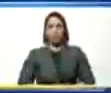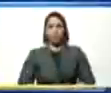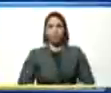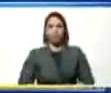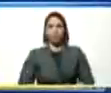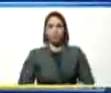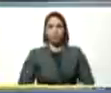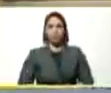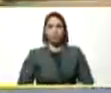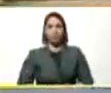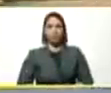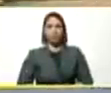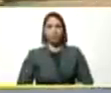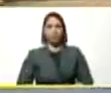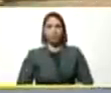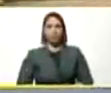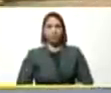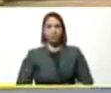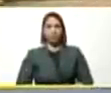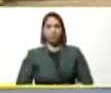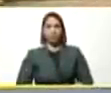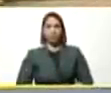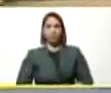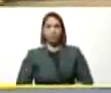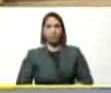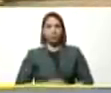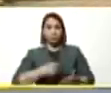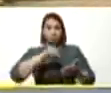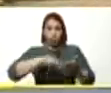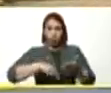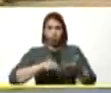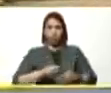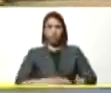eso, aquí el punto de cuenta.